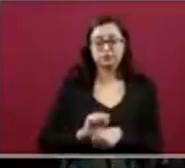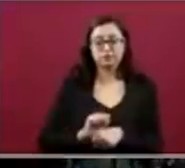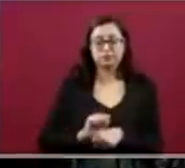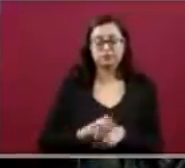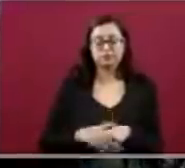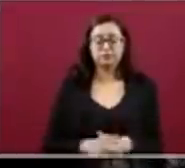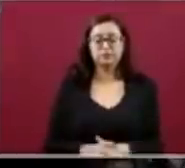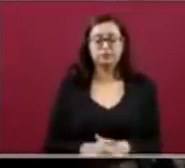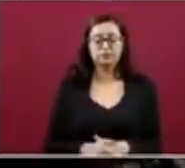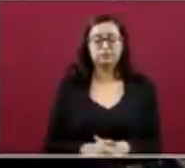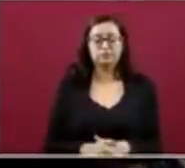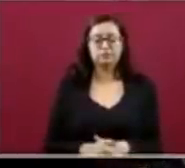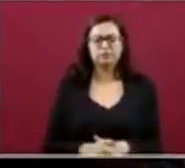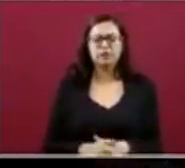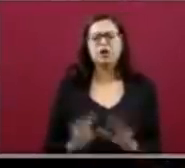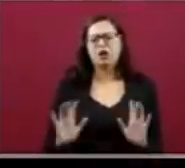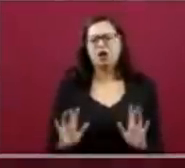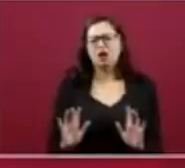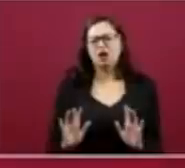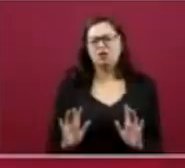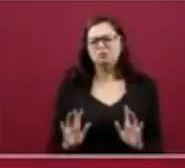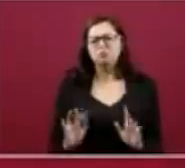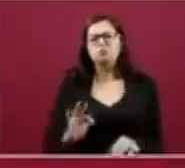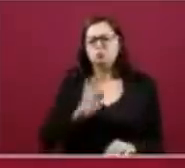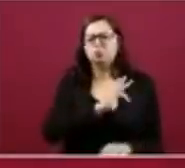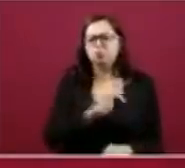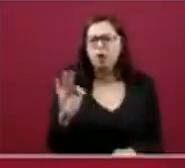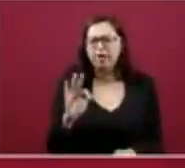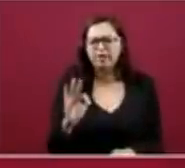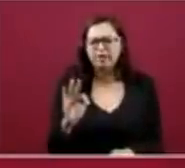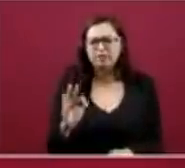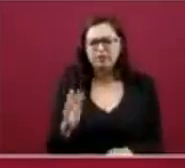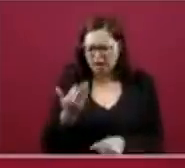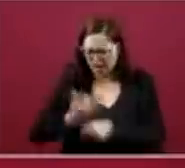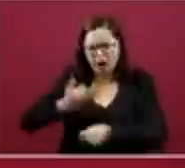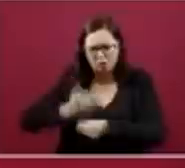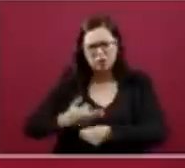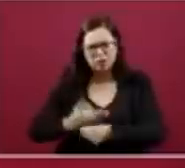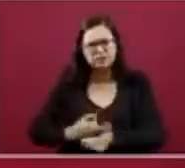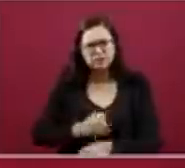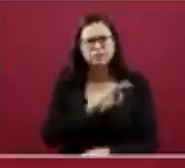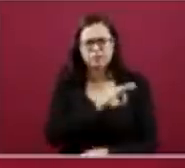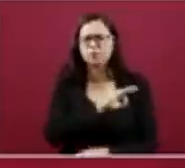que viene. Ya se podría ahora